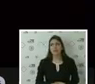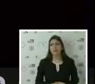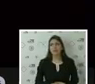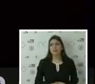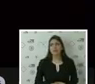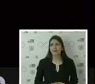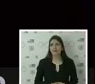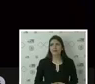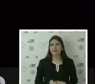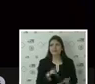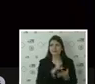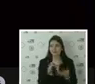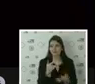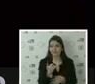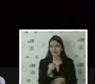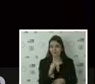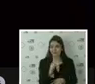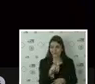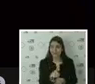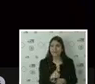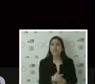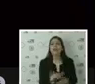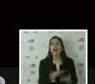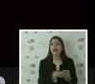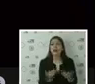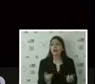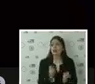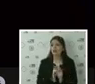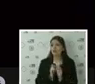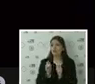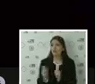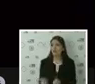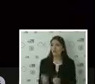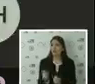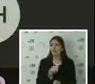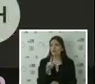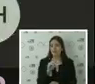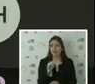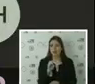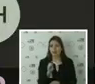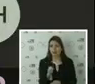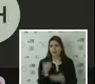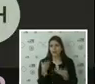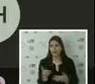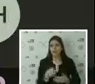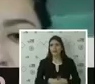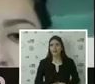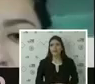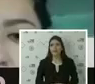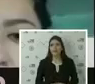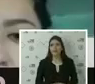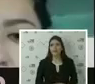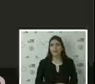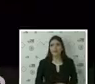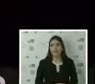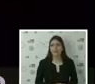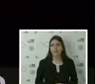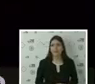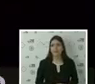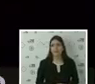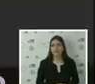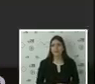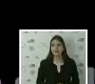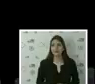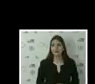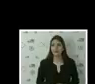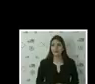Muchas gracias, Yael. A continuación cedería el uso de la voz a Zoe Rodríguez. Adelante, Zoe, gracias. Gracias.